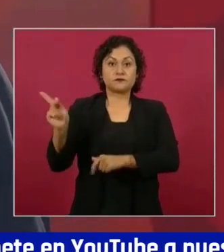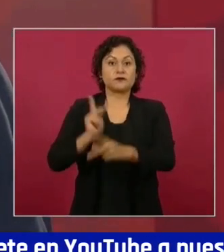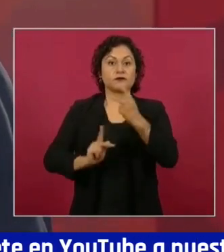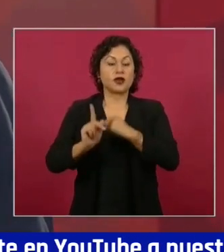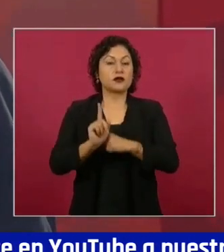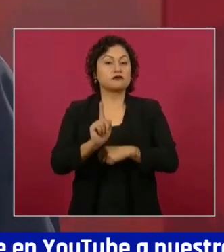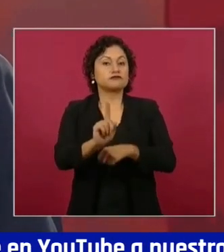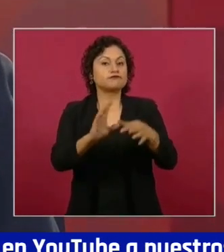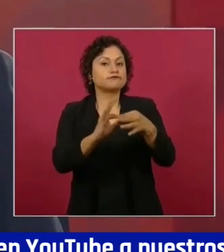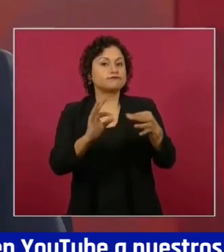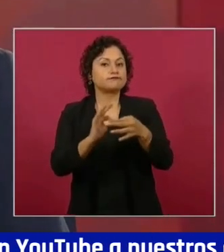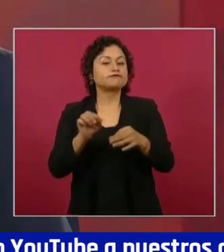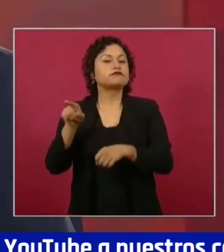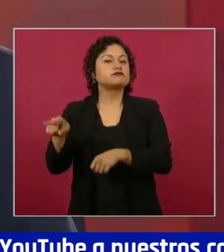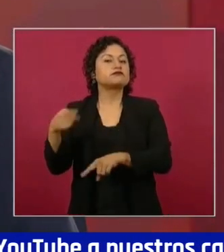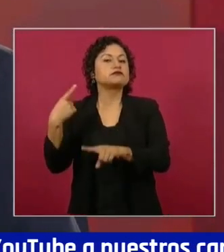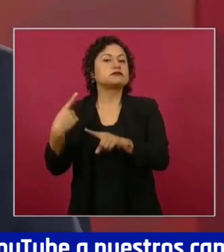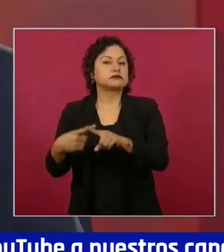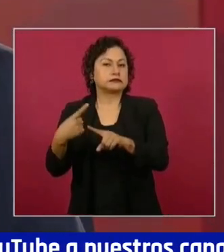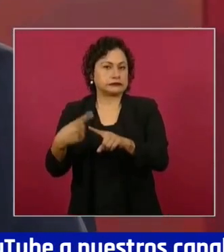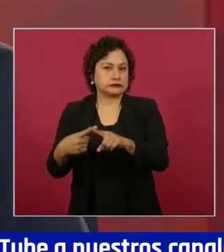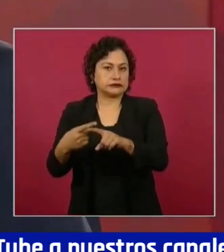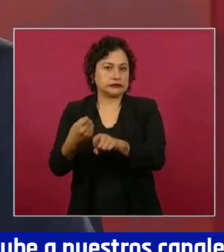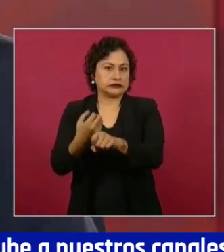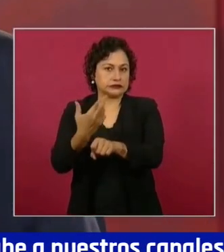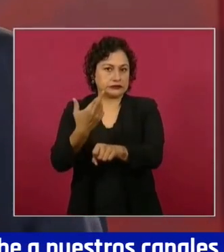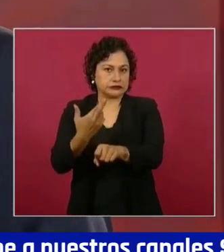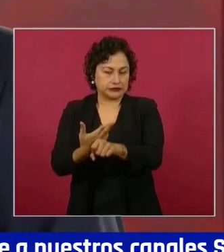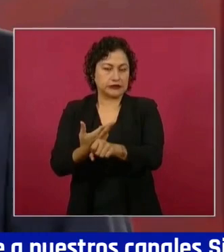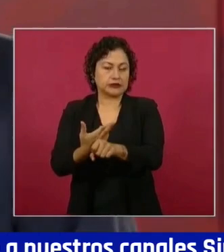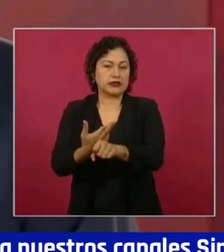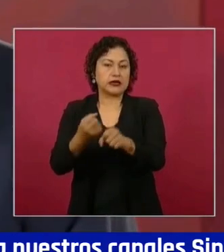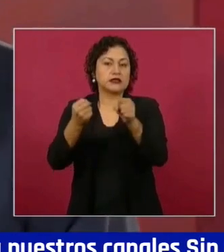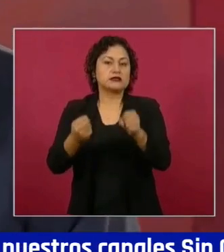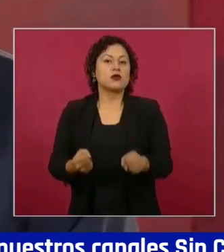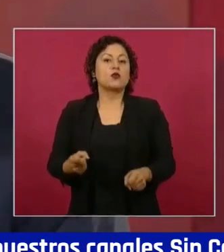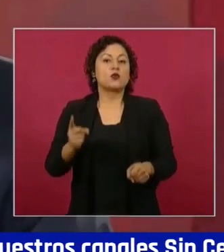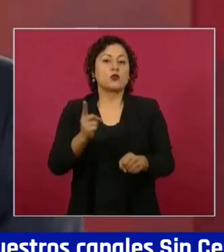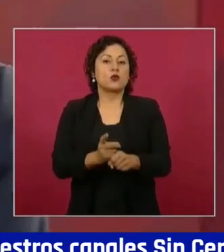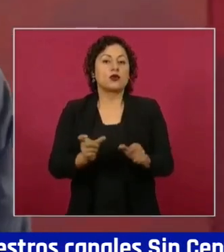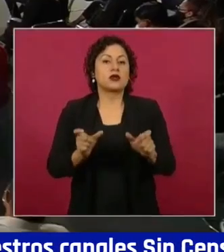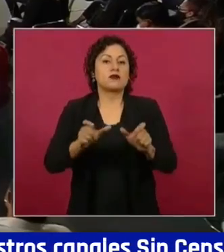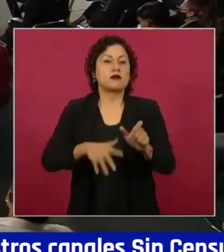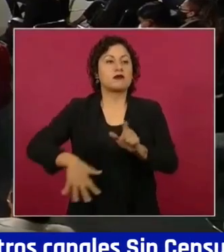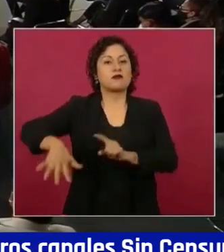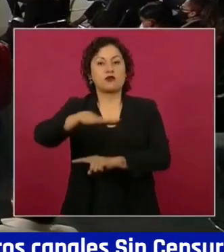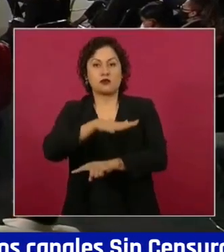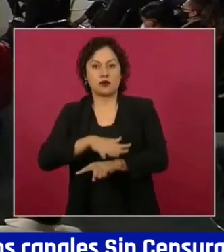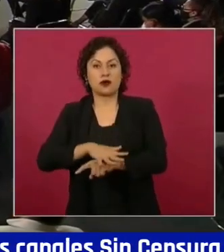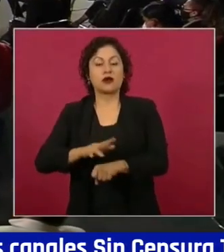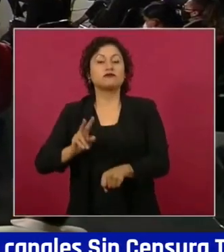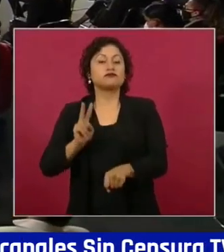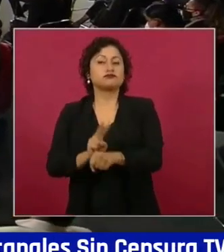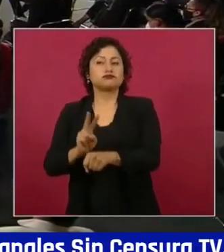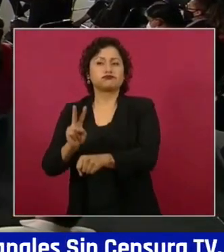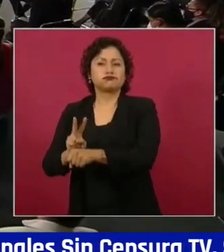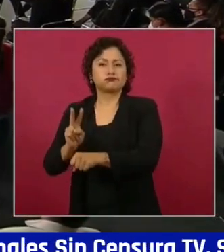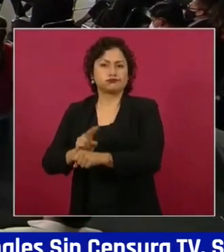esos diputados de oposición que la gente los está viendo más que nunca, que analicen el fenómeno, ellos, sus analistas,